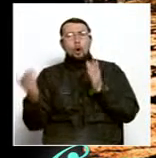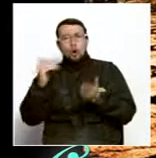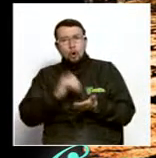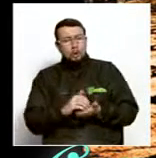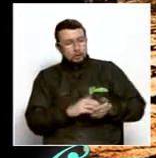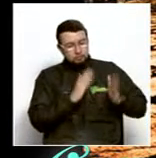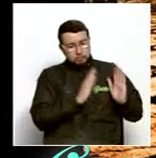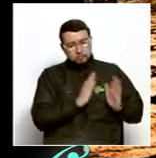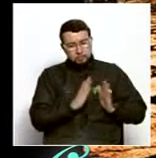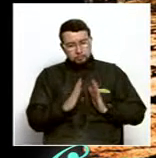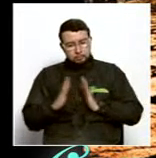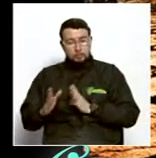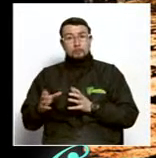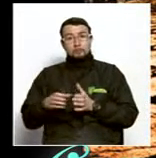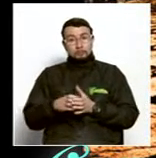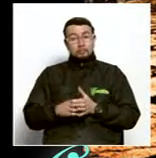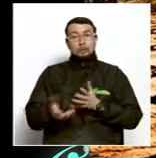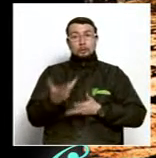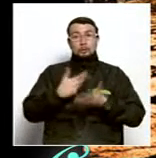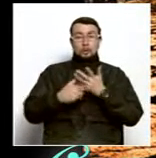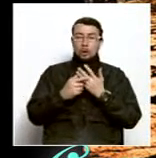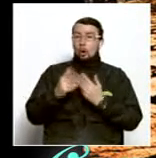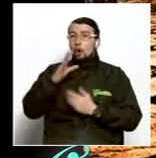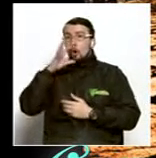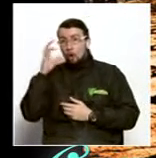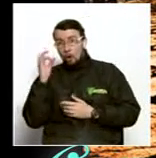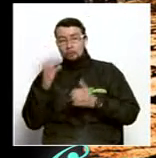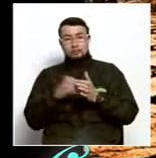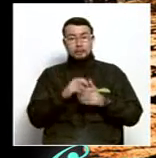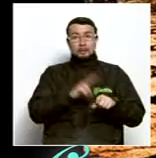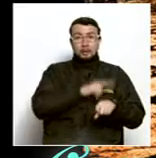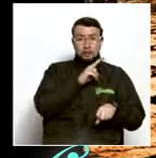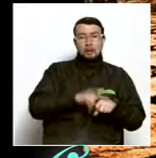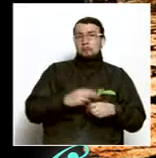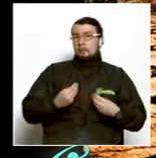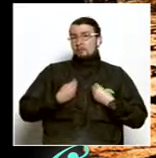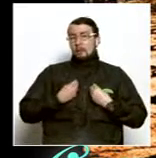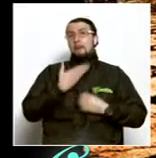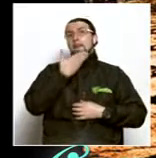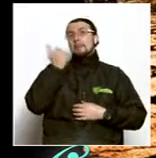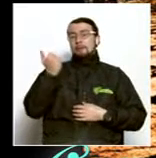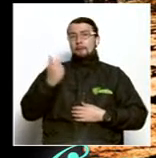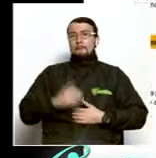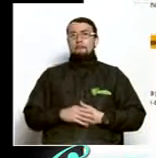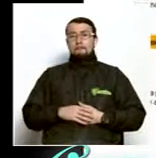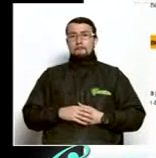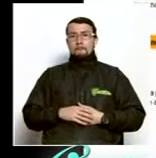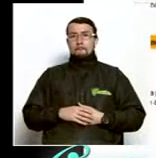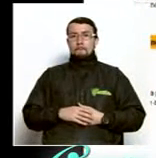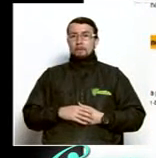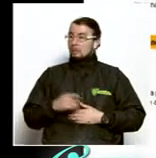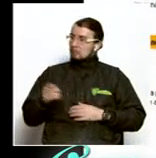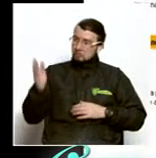orden, esa armonía entre el hombre y entre la naturaleza para vivir mucho mejor. Que infortunadamente no se da.